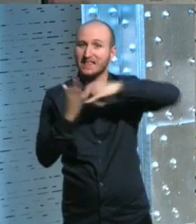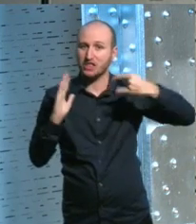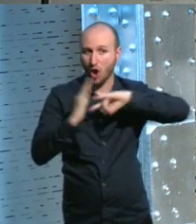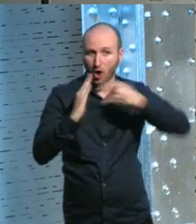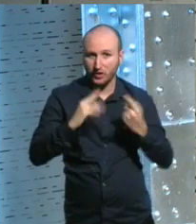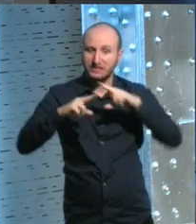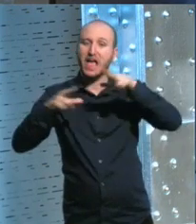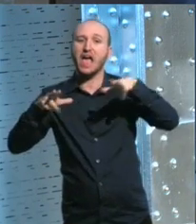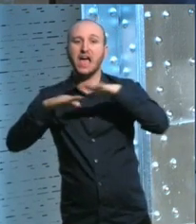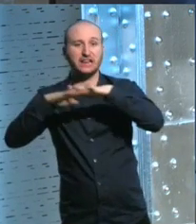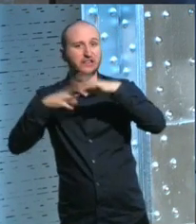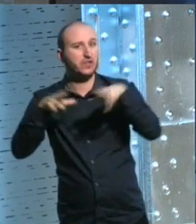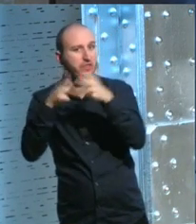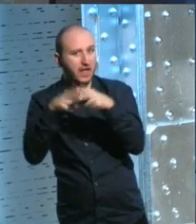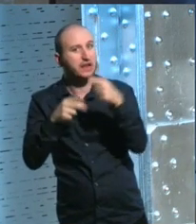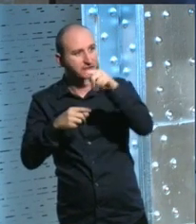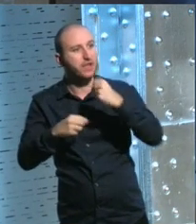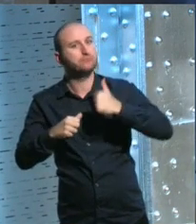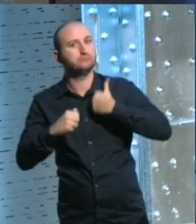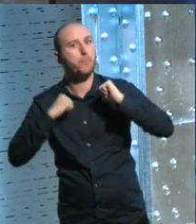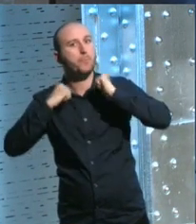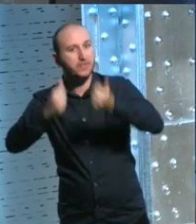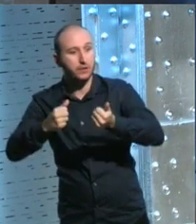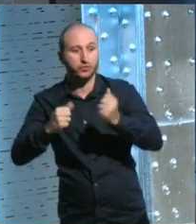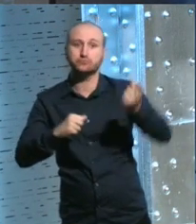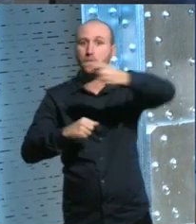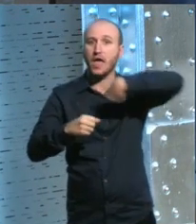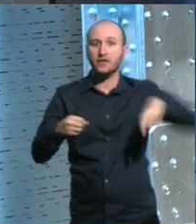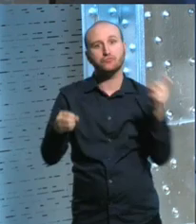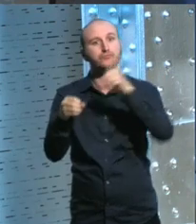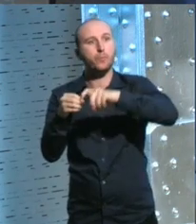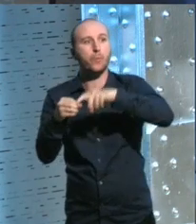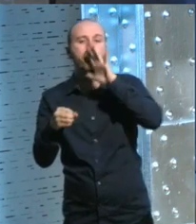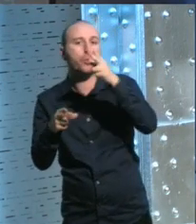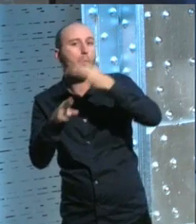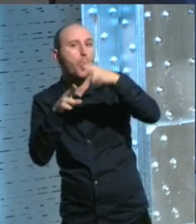redes sociales, etc. Entonces, ellos contribuyen al cambio de la política.